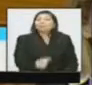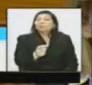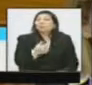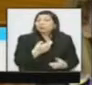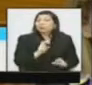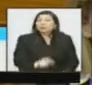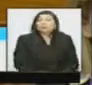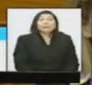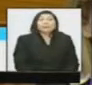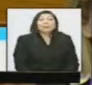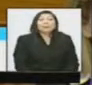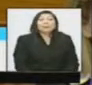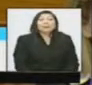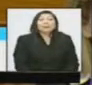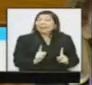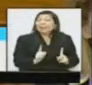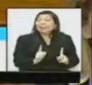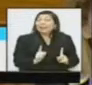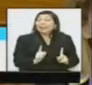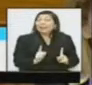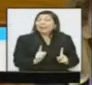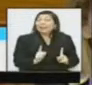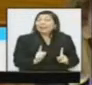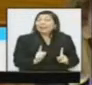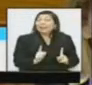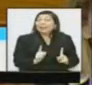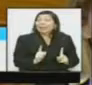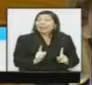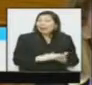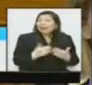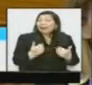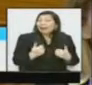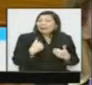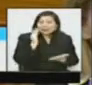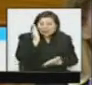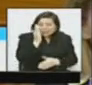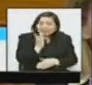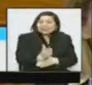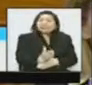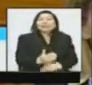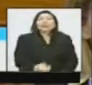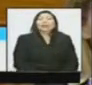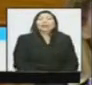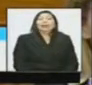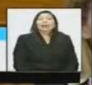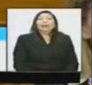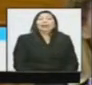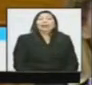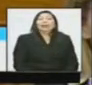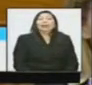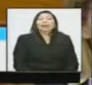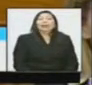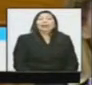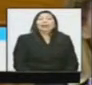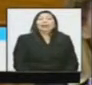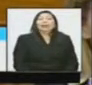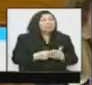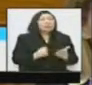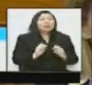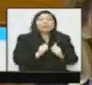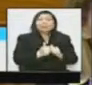pasiva y quiere quienes ya y las cosas empezar de cero con gente nueva y con